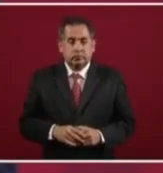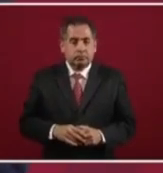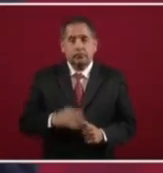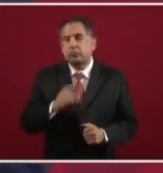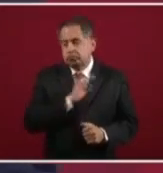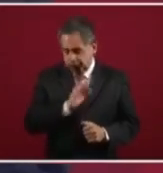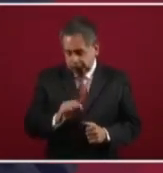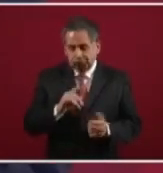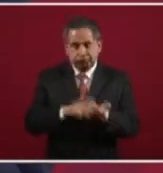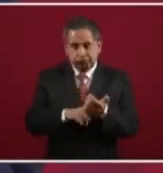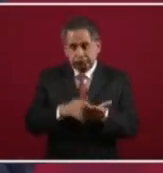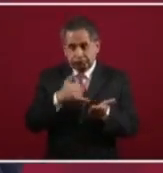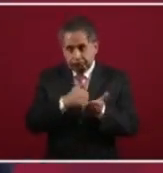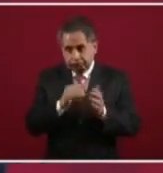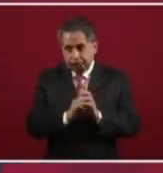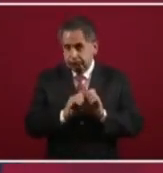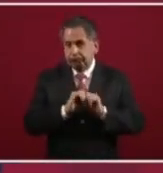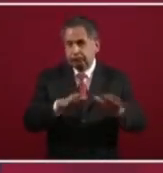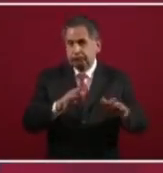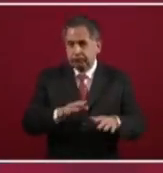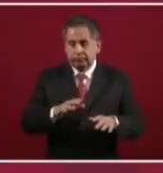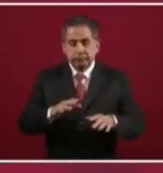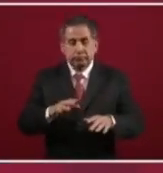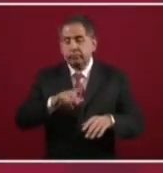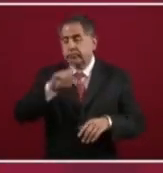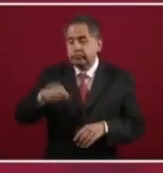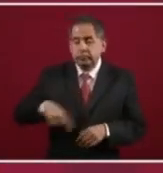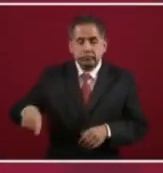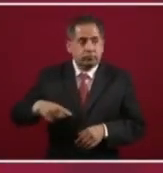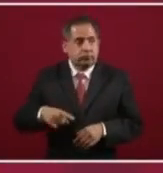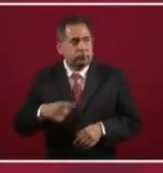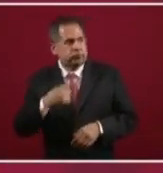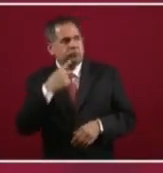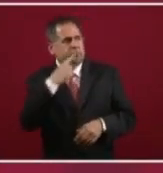que cuando lo hagan podría impugnarse.